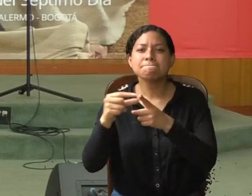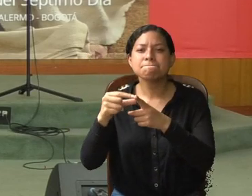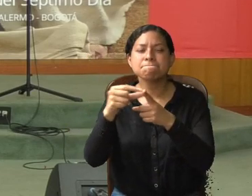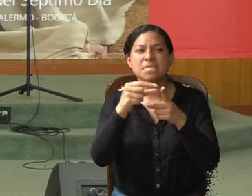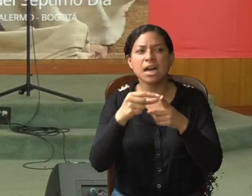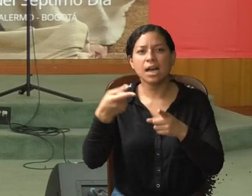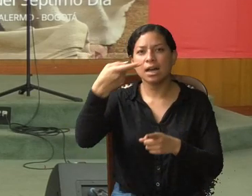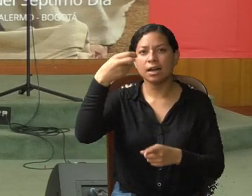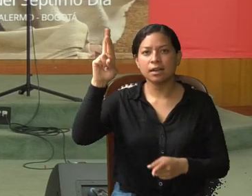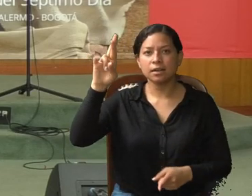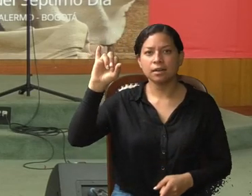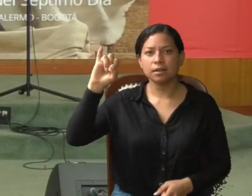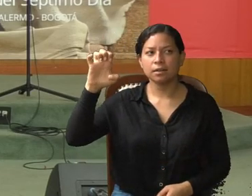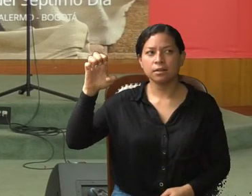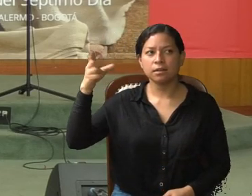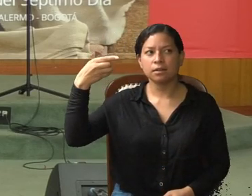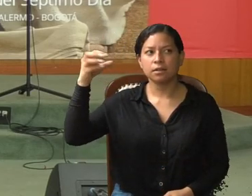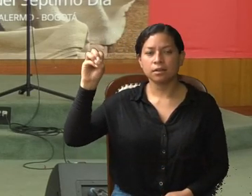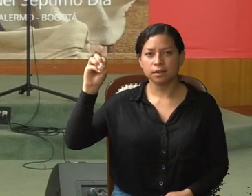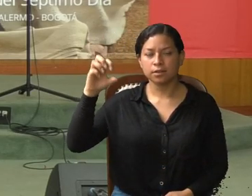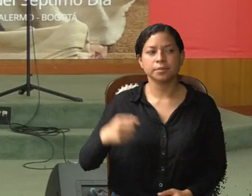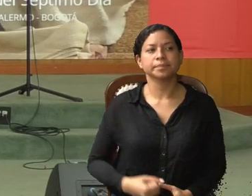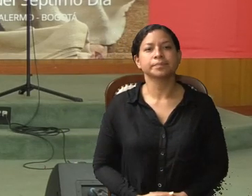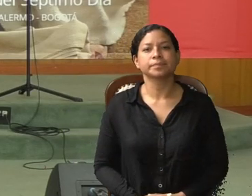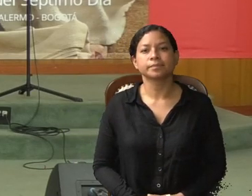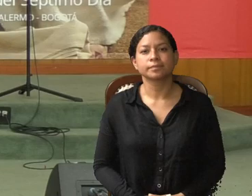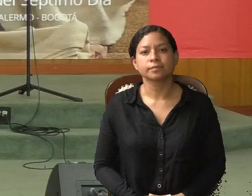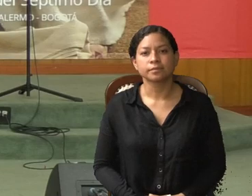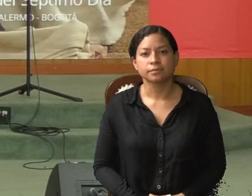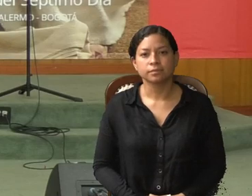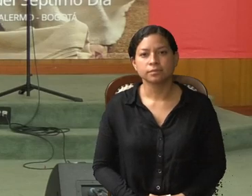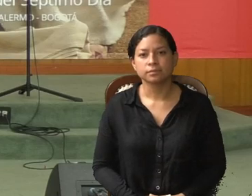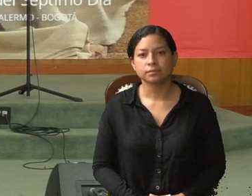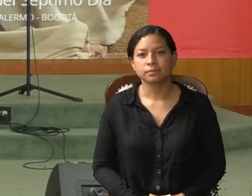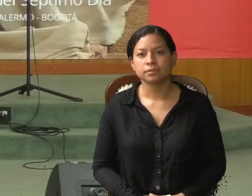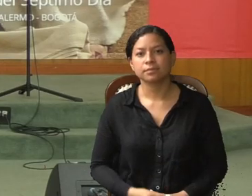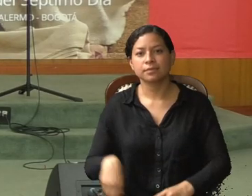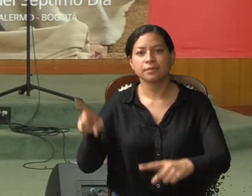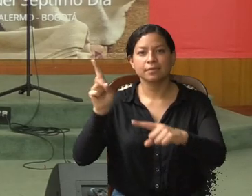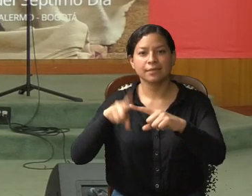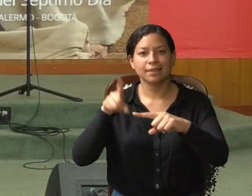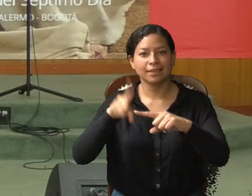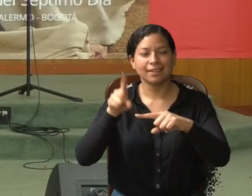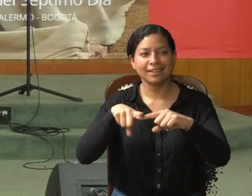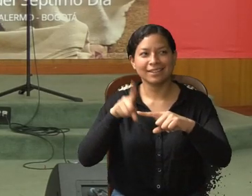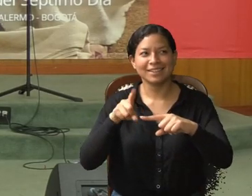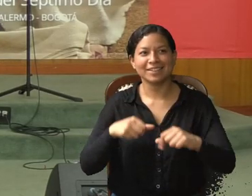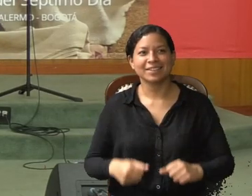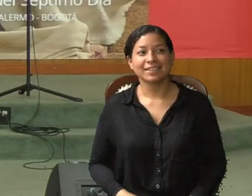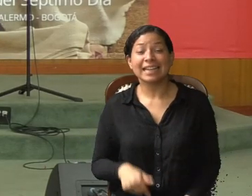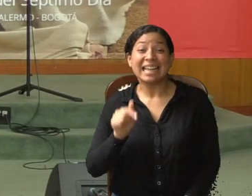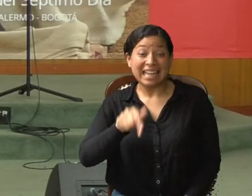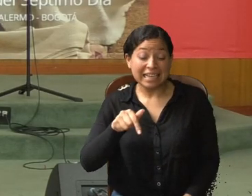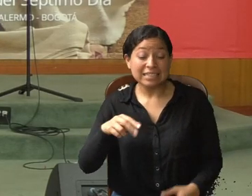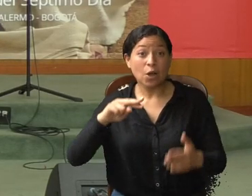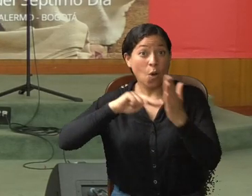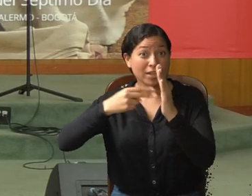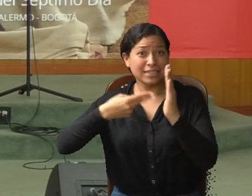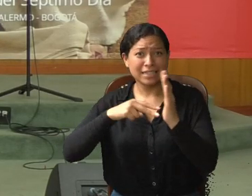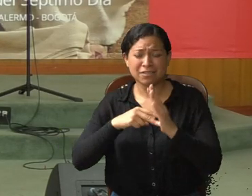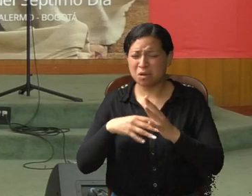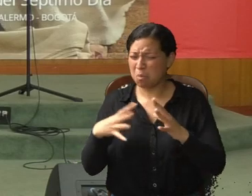Tohu y wabohu son dos palabras utilizadas específicamente para hablar de un caos completo. De un lugar